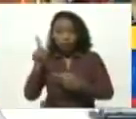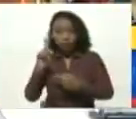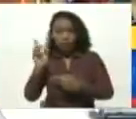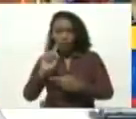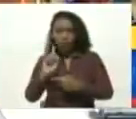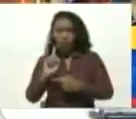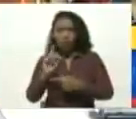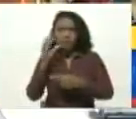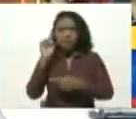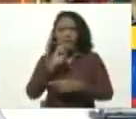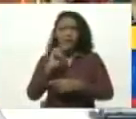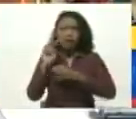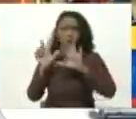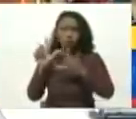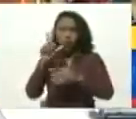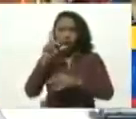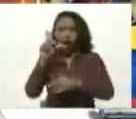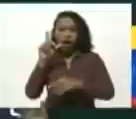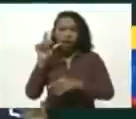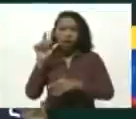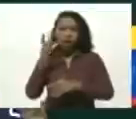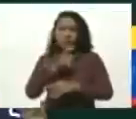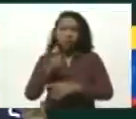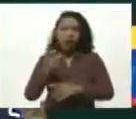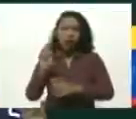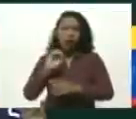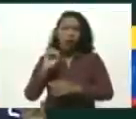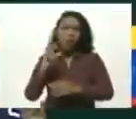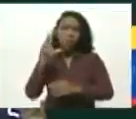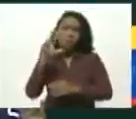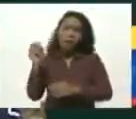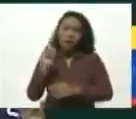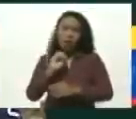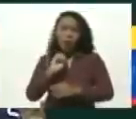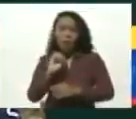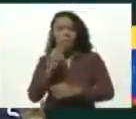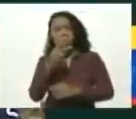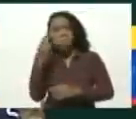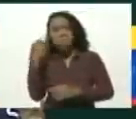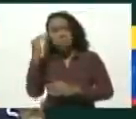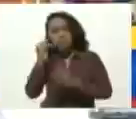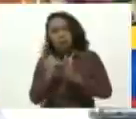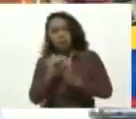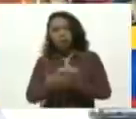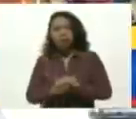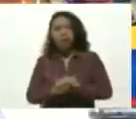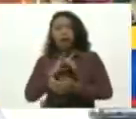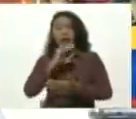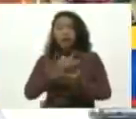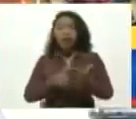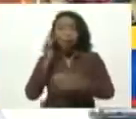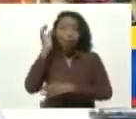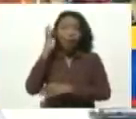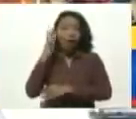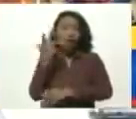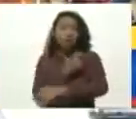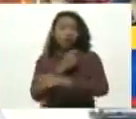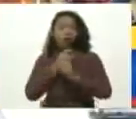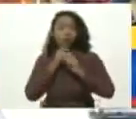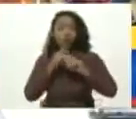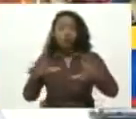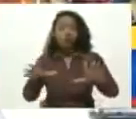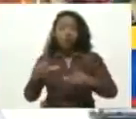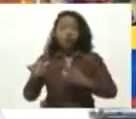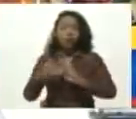28 casos, llegaría a 20, creo yo, o menos. Dice el informe, la jornada de vacunación masiva nacional contra